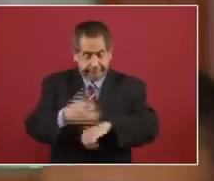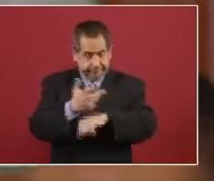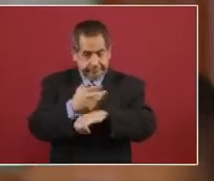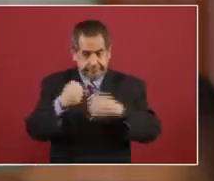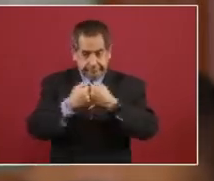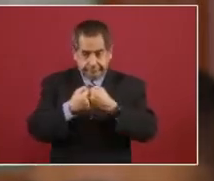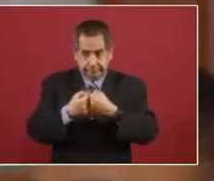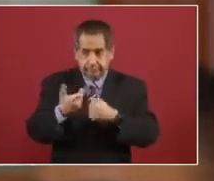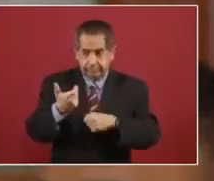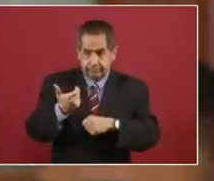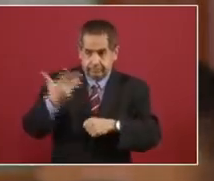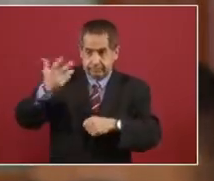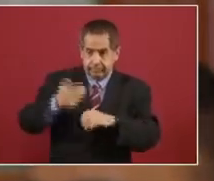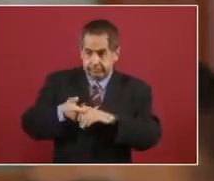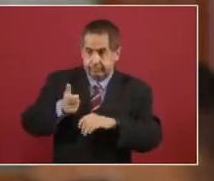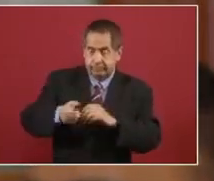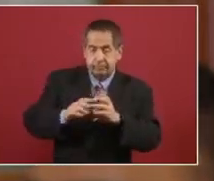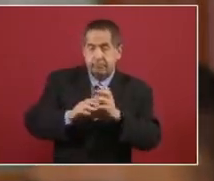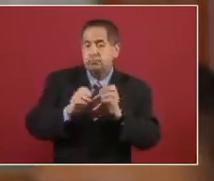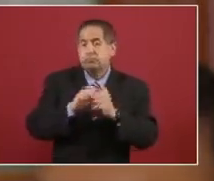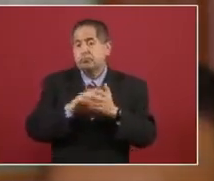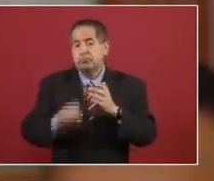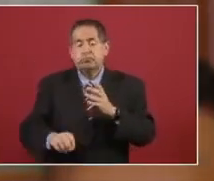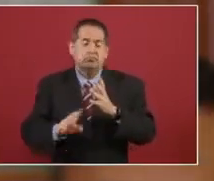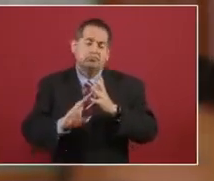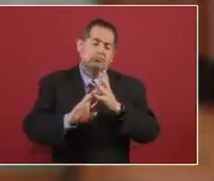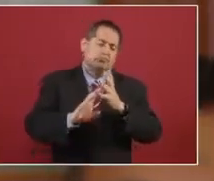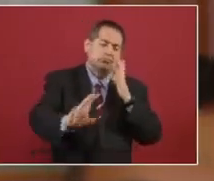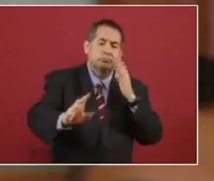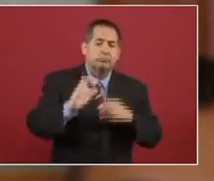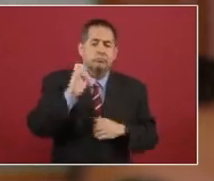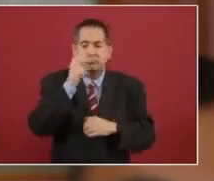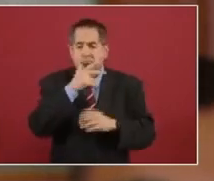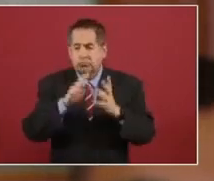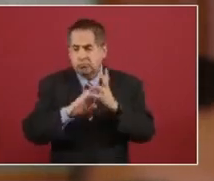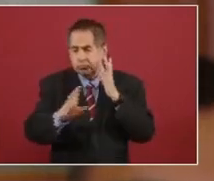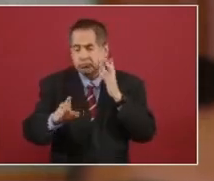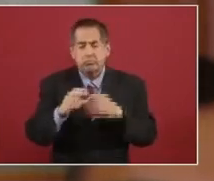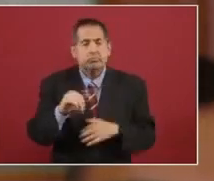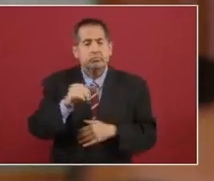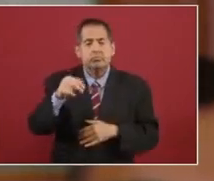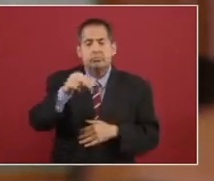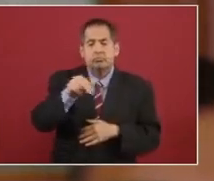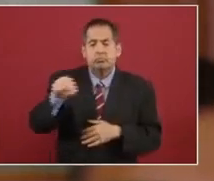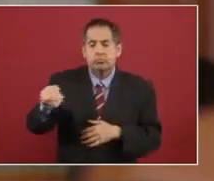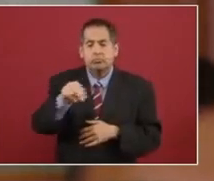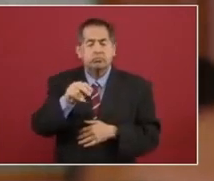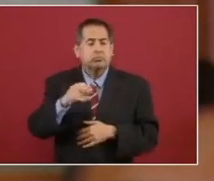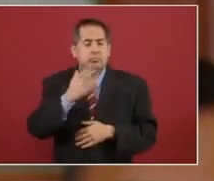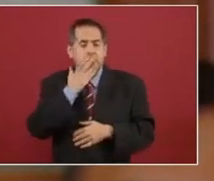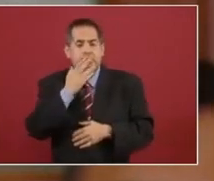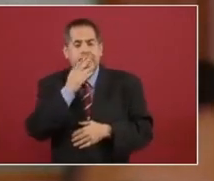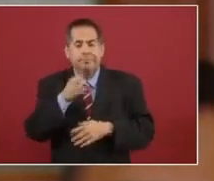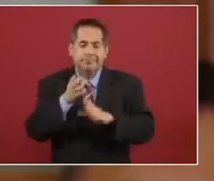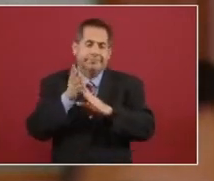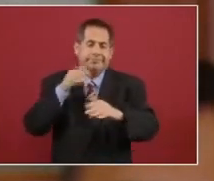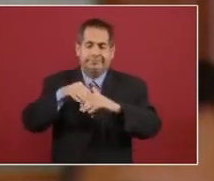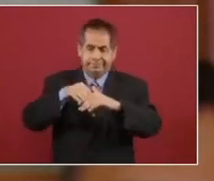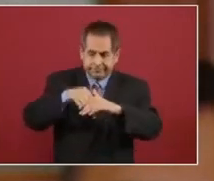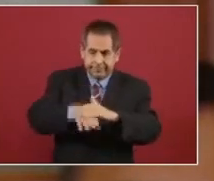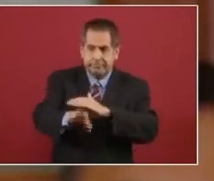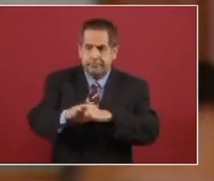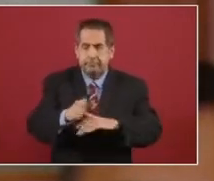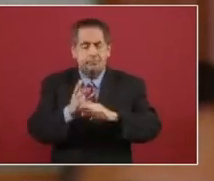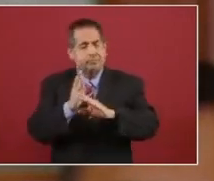Unidos? Hay reportes de largas filas en Chihuahua y de un cruce lento en Nogales, Sonora, a dirigirse a Estados